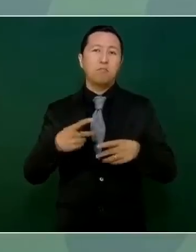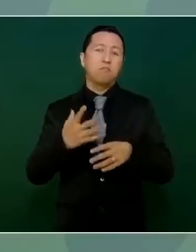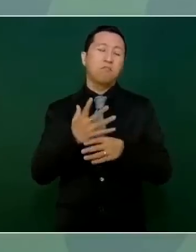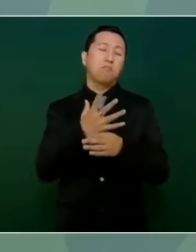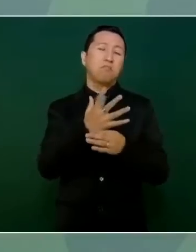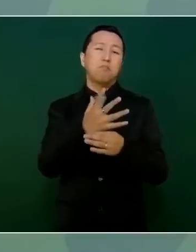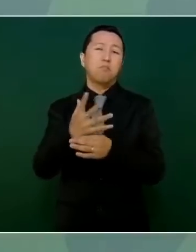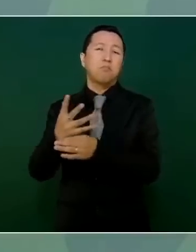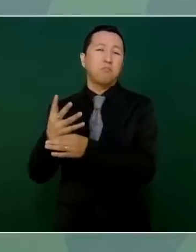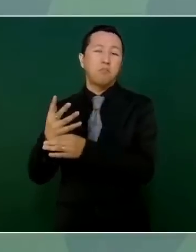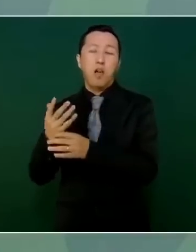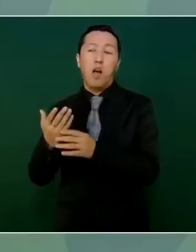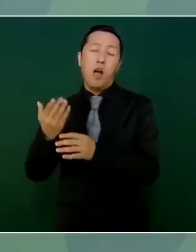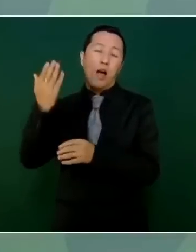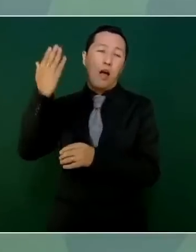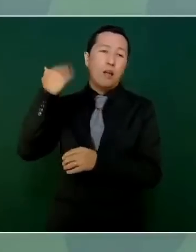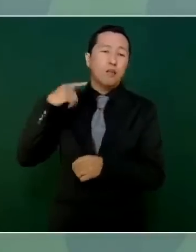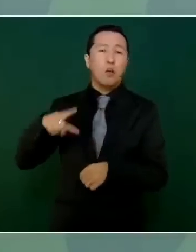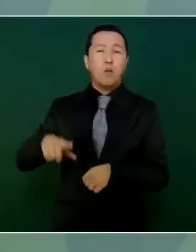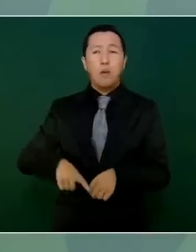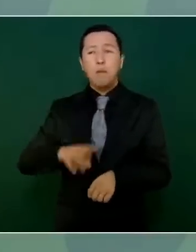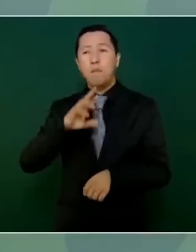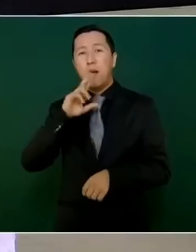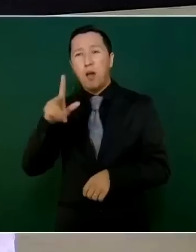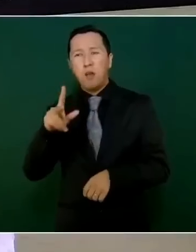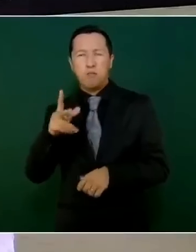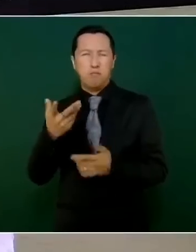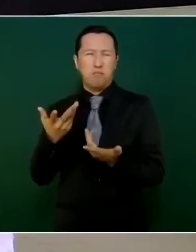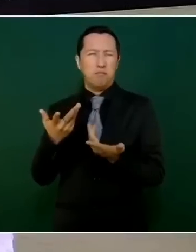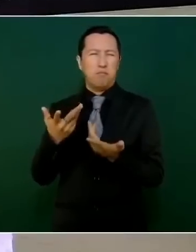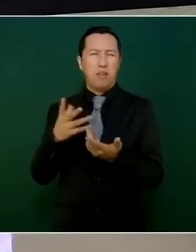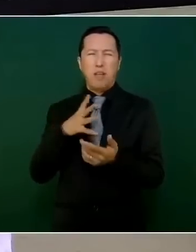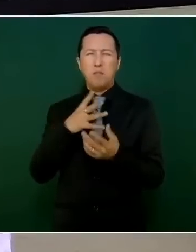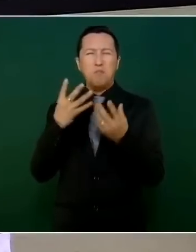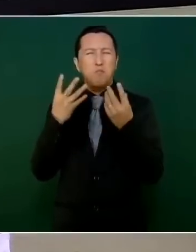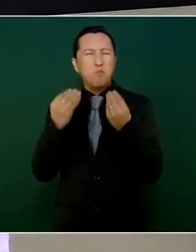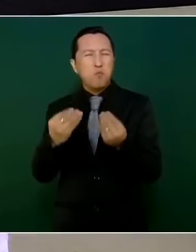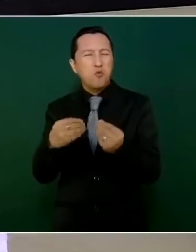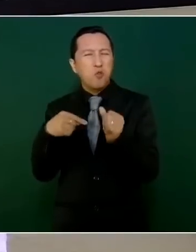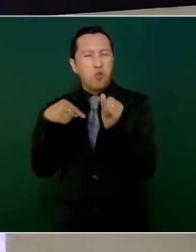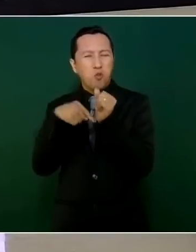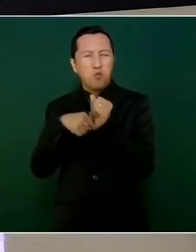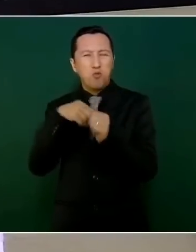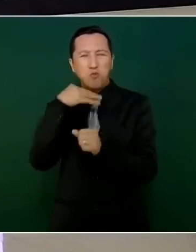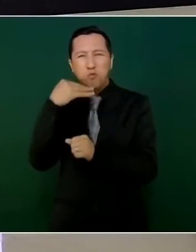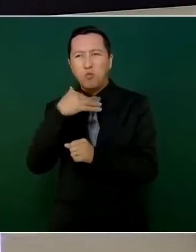el antiguo régimen de corrupción, de injusticias, de privilegios.